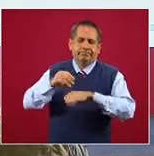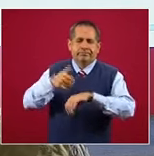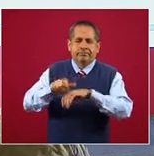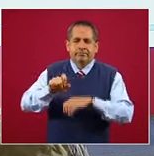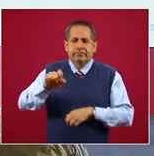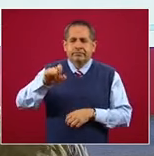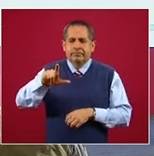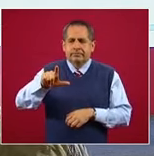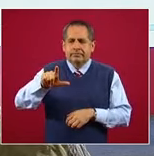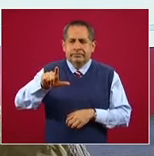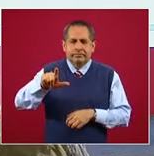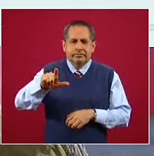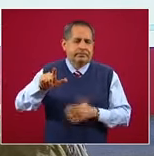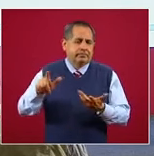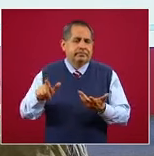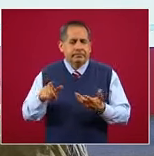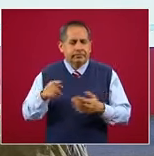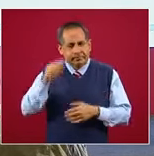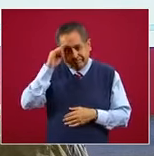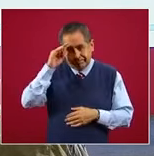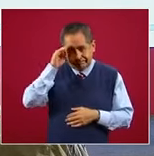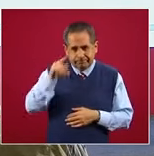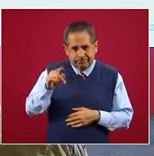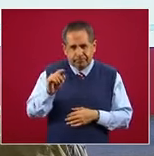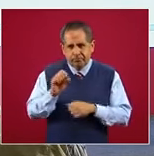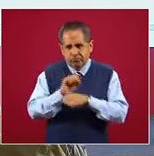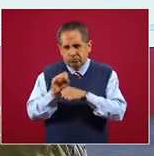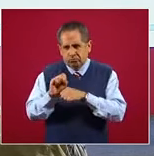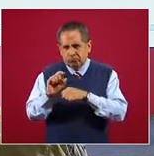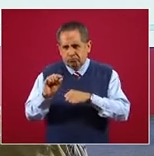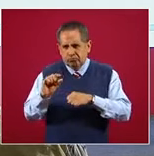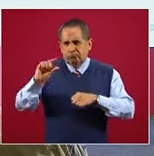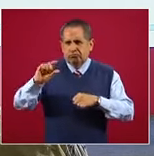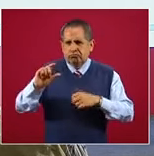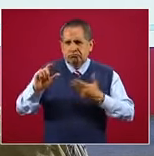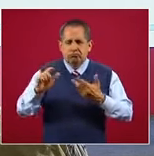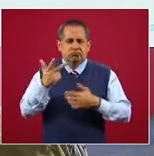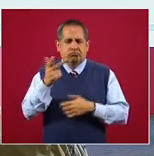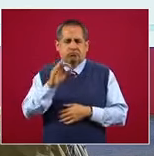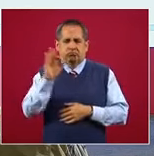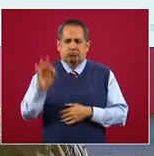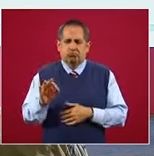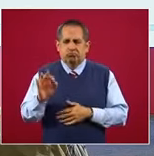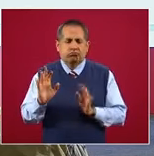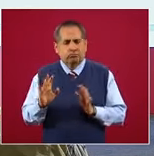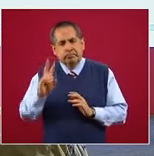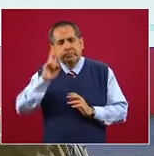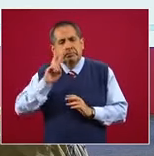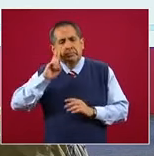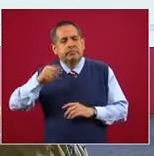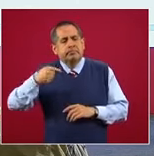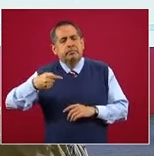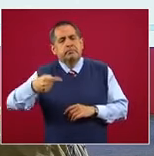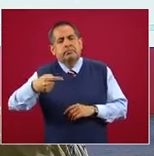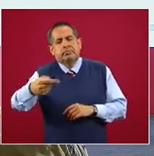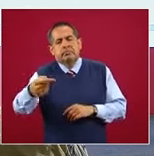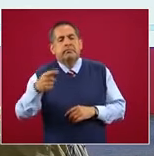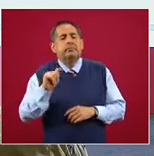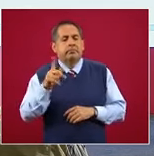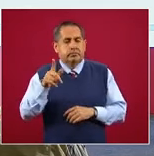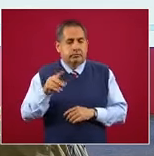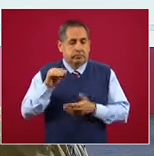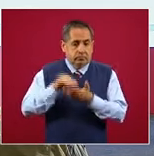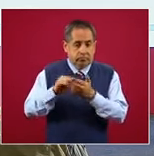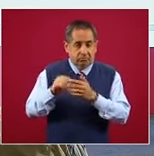semana 27 que se considera leve, ligero, es del 8%, y vamos a ver esto, cómo en su momento se